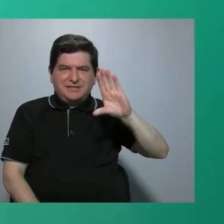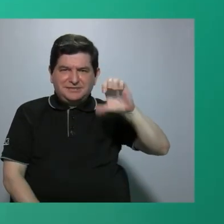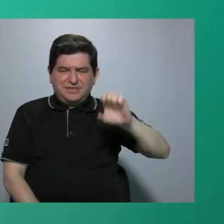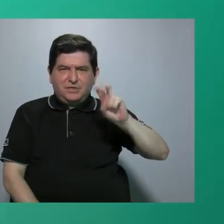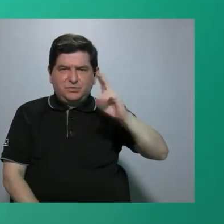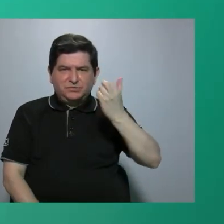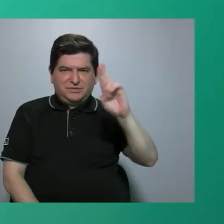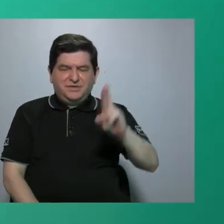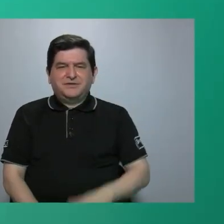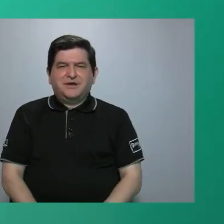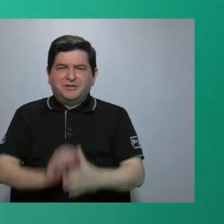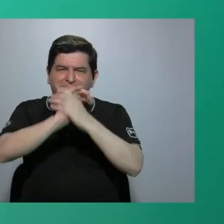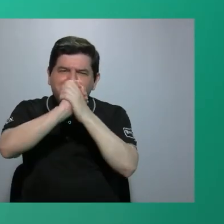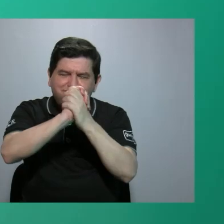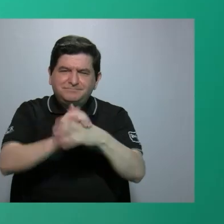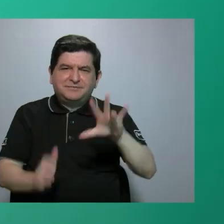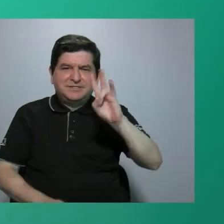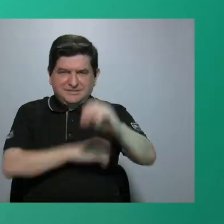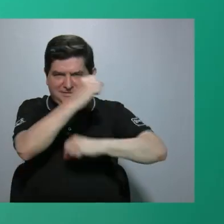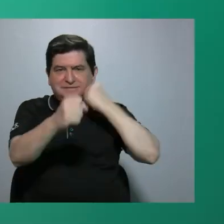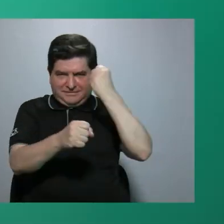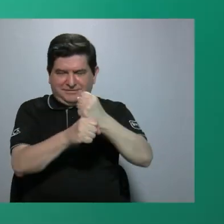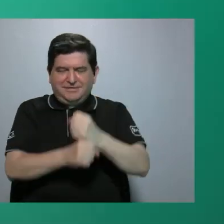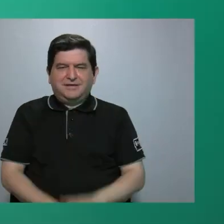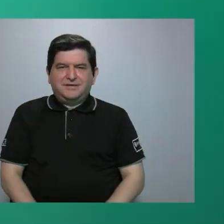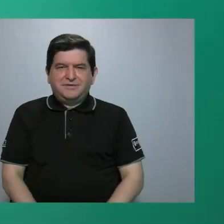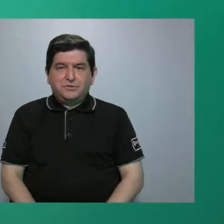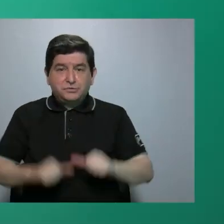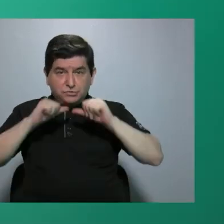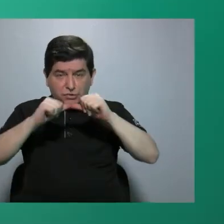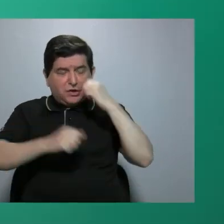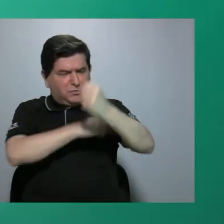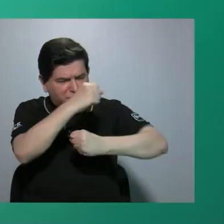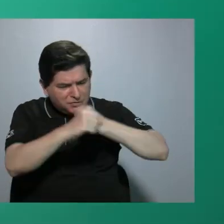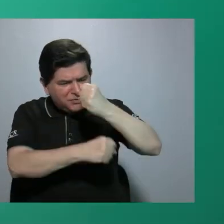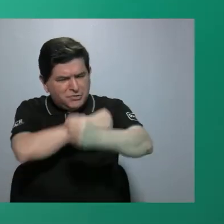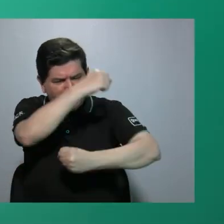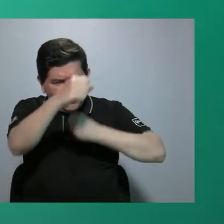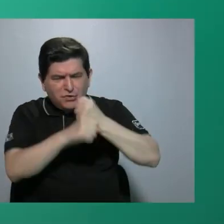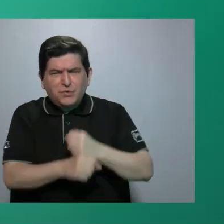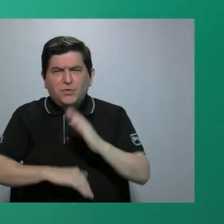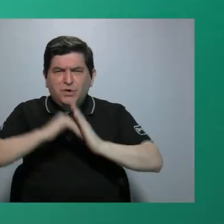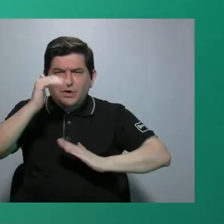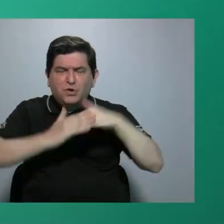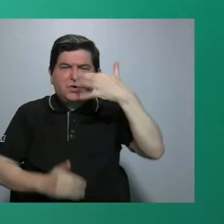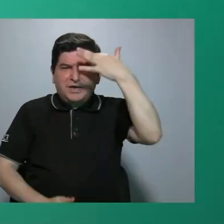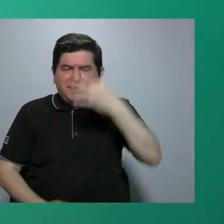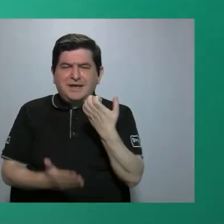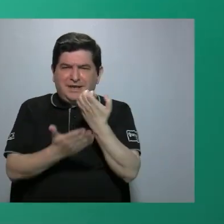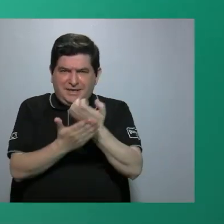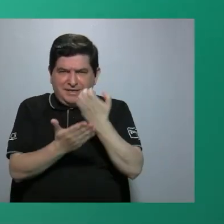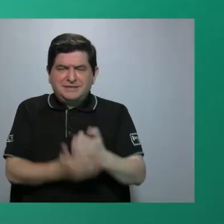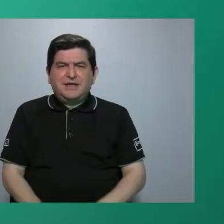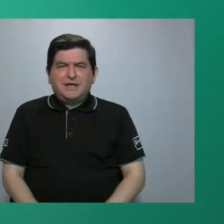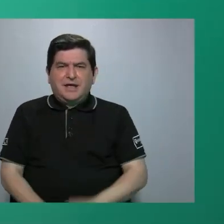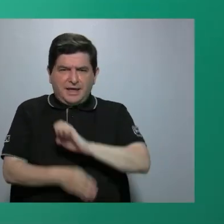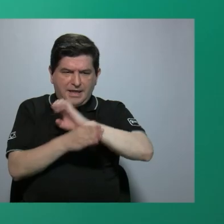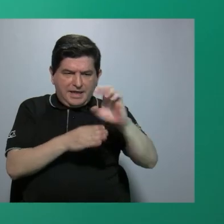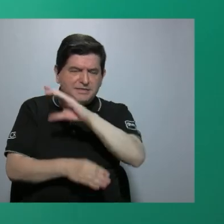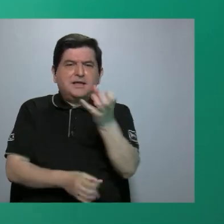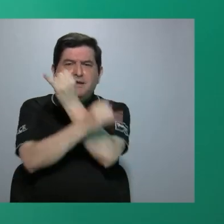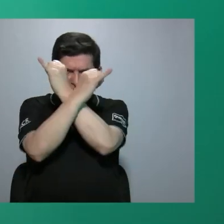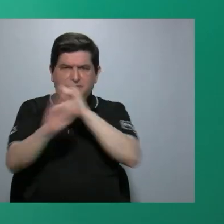ICE-UCR. Felicidades en su 70 aniversario y que sean muchas décadas más de construir criterio económico con ética